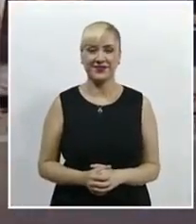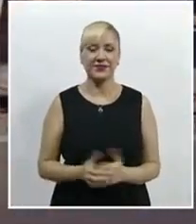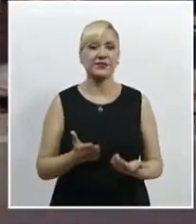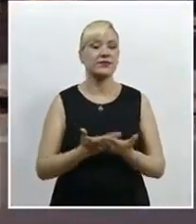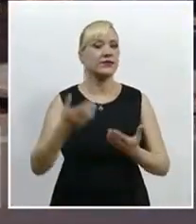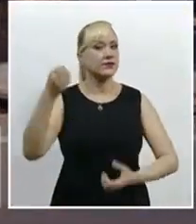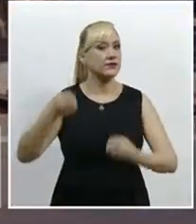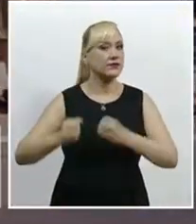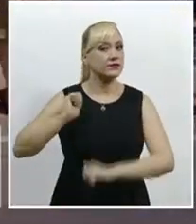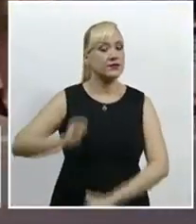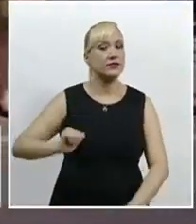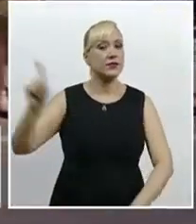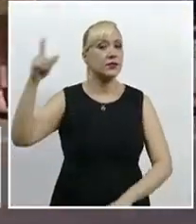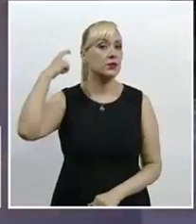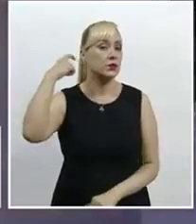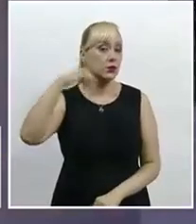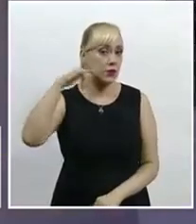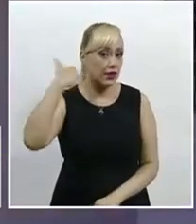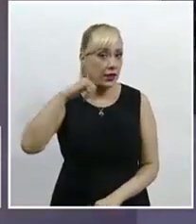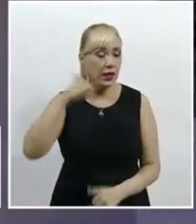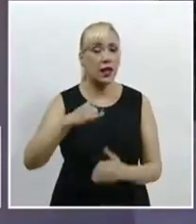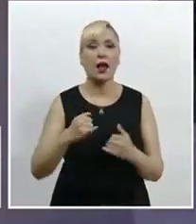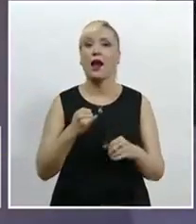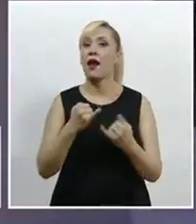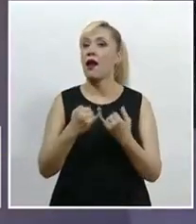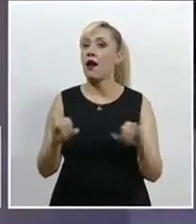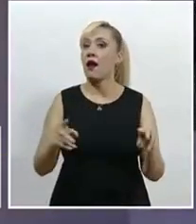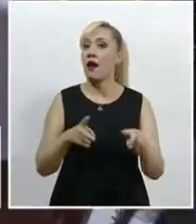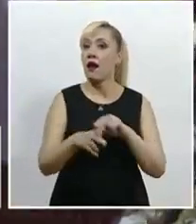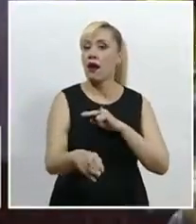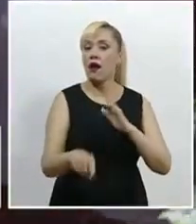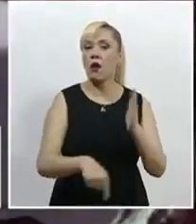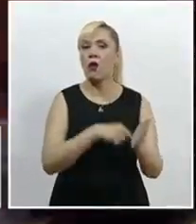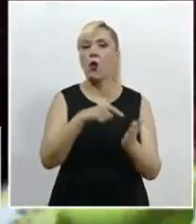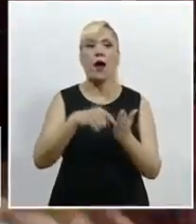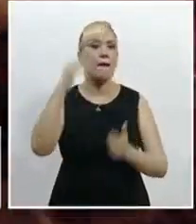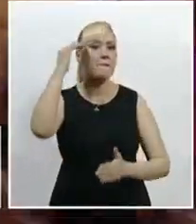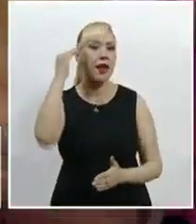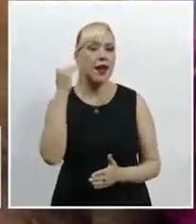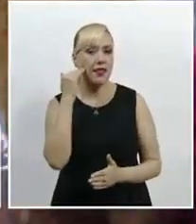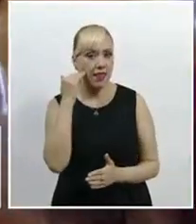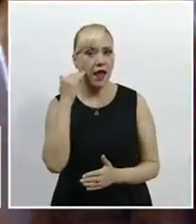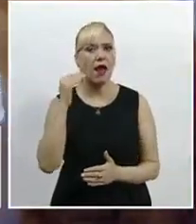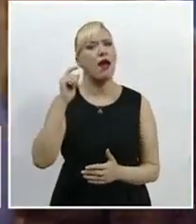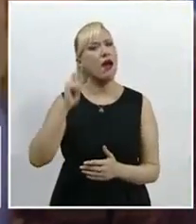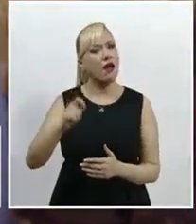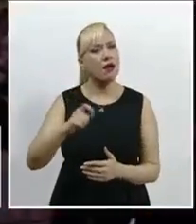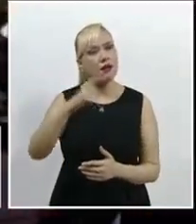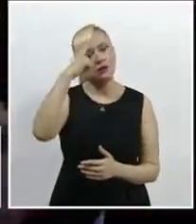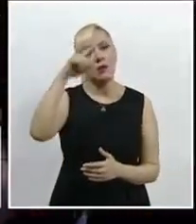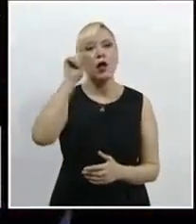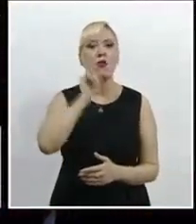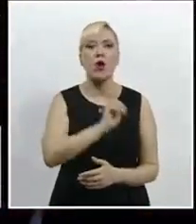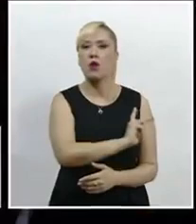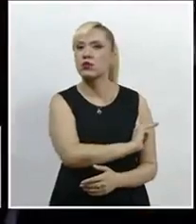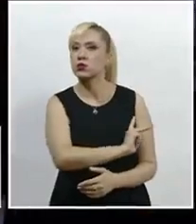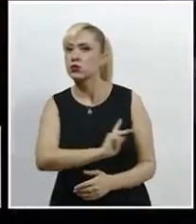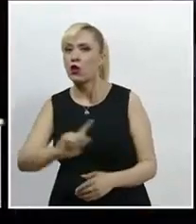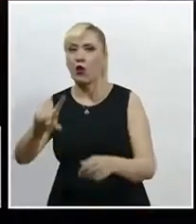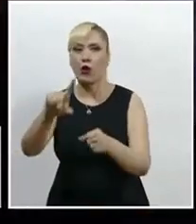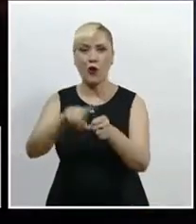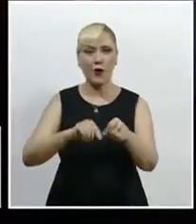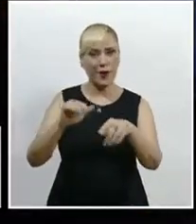El Poder Judicial de Yucatán inauguró un nuevo Centro Violeta en Mérida, que se suma a los otros 34 en la entidad que